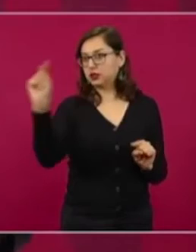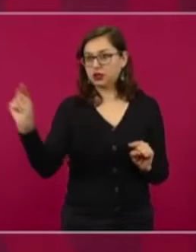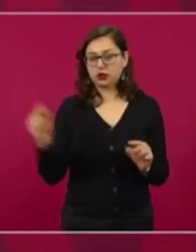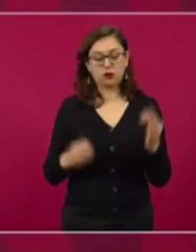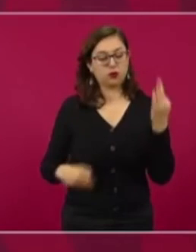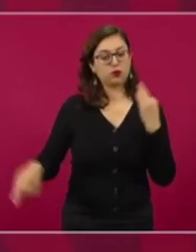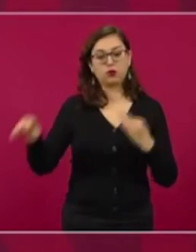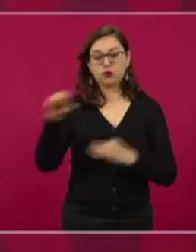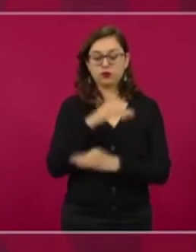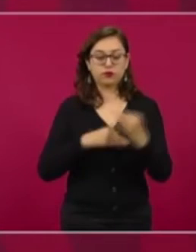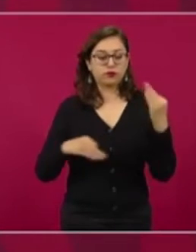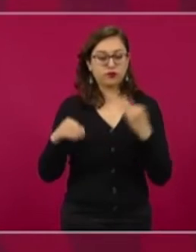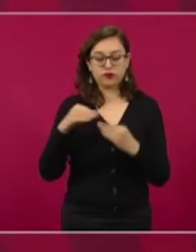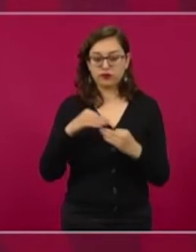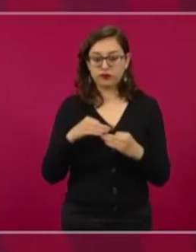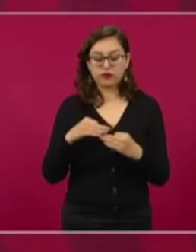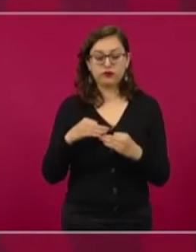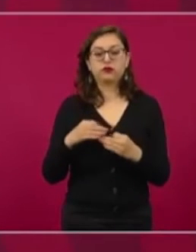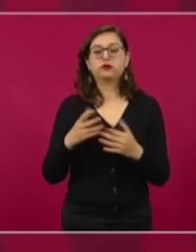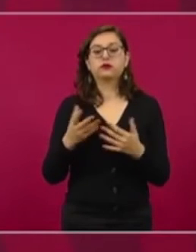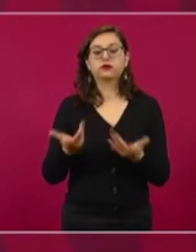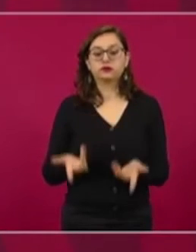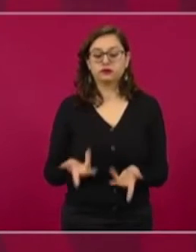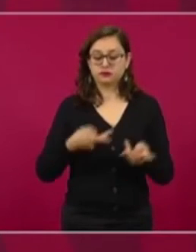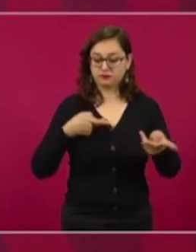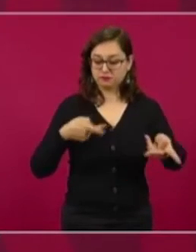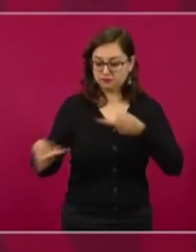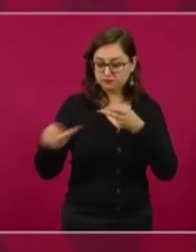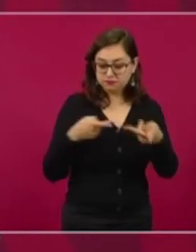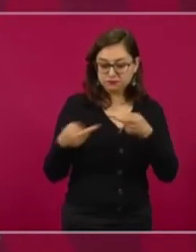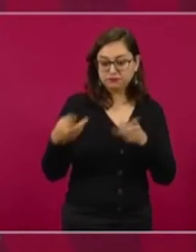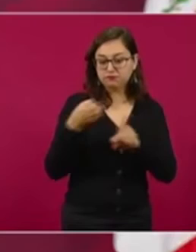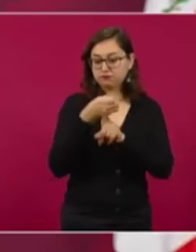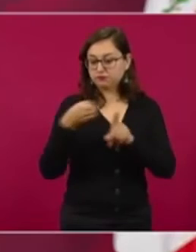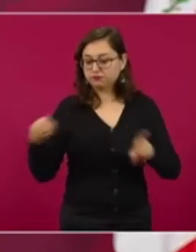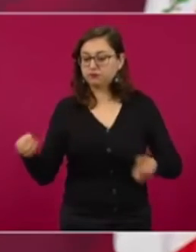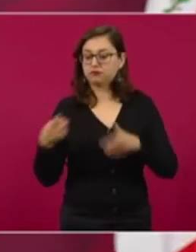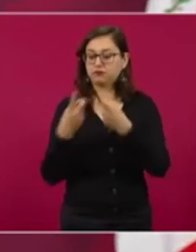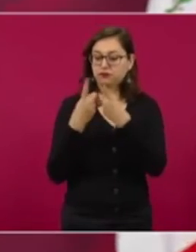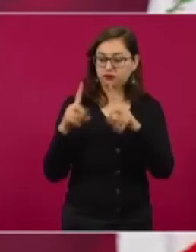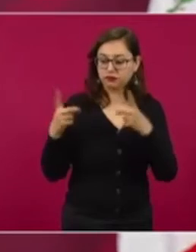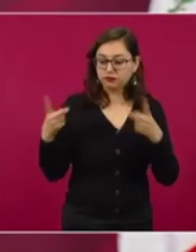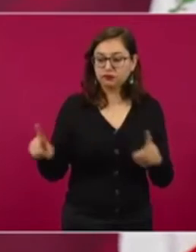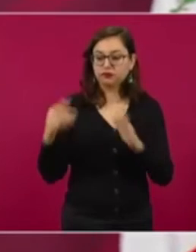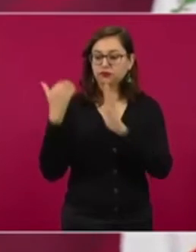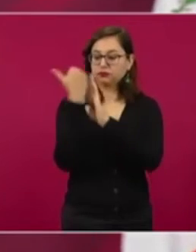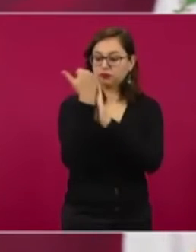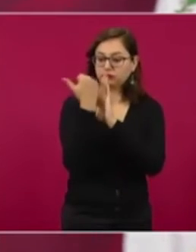Se les va a entregar un plan de desarrollo urbano